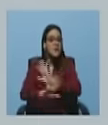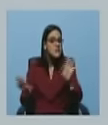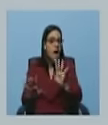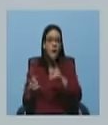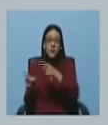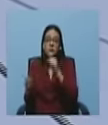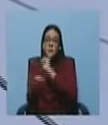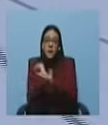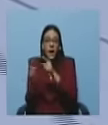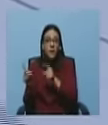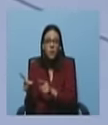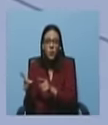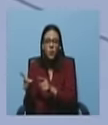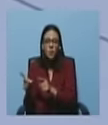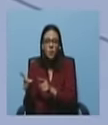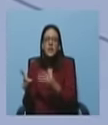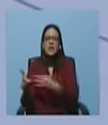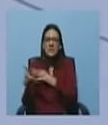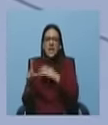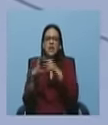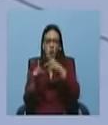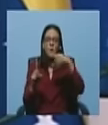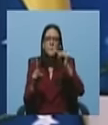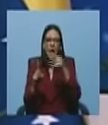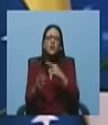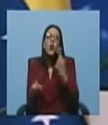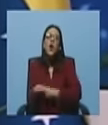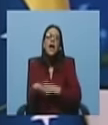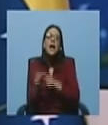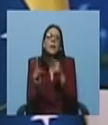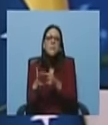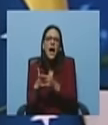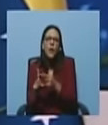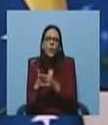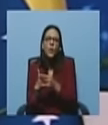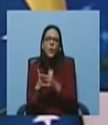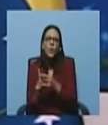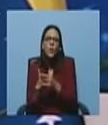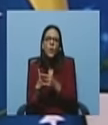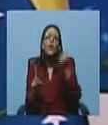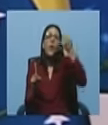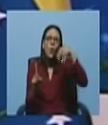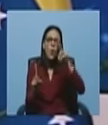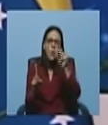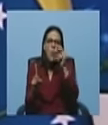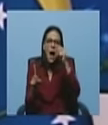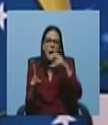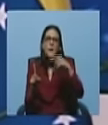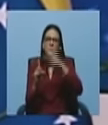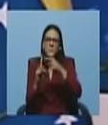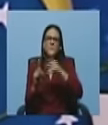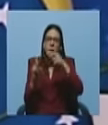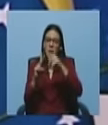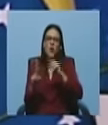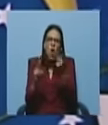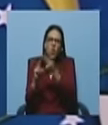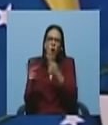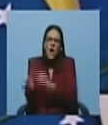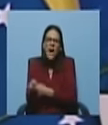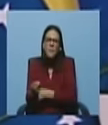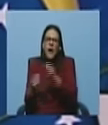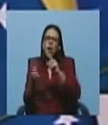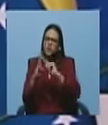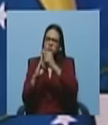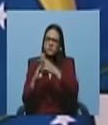exdirector porque está detenido. Este señor Pedro Guanipa es hermano de Juan Pablo Guanipa y de Tomás